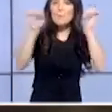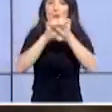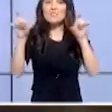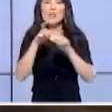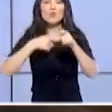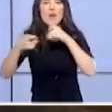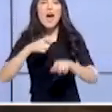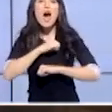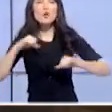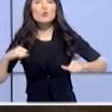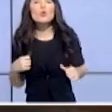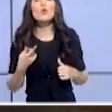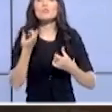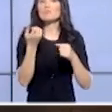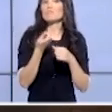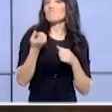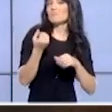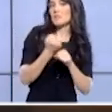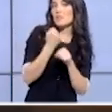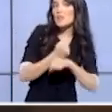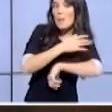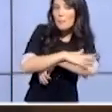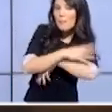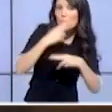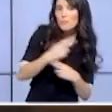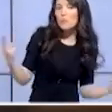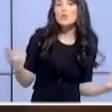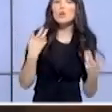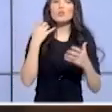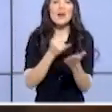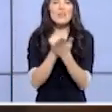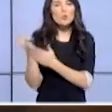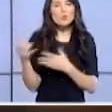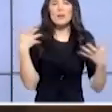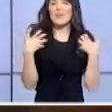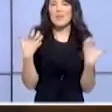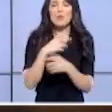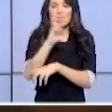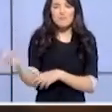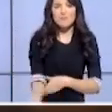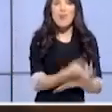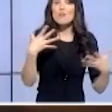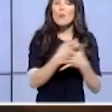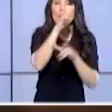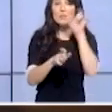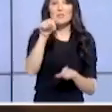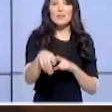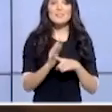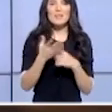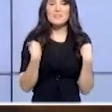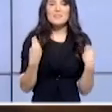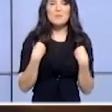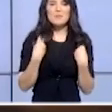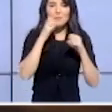empresarios autónomos y comerciantes empleados públicos agricultores y ganaderos En definitiva a todos los